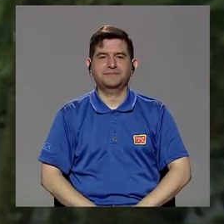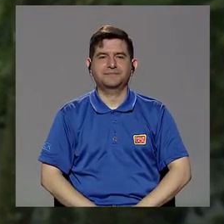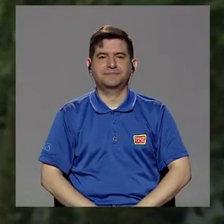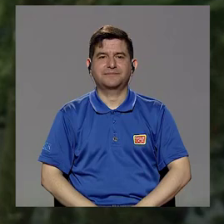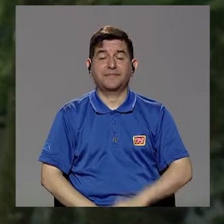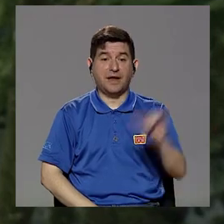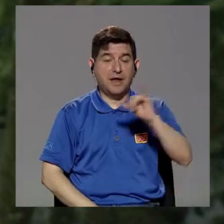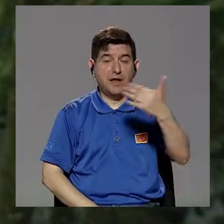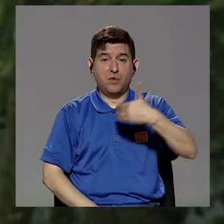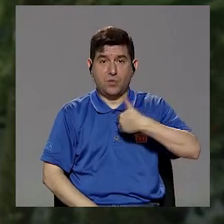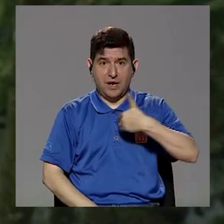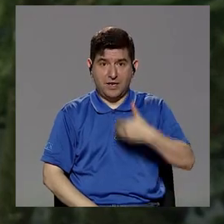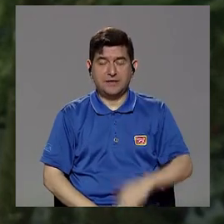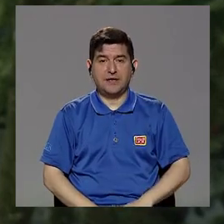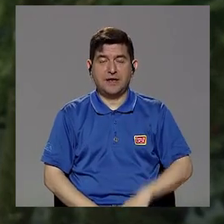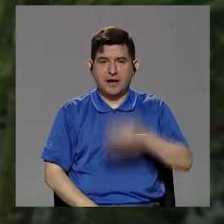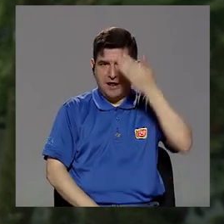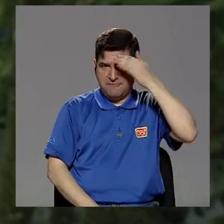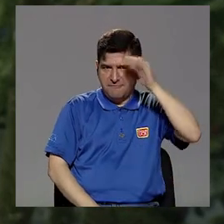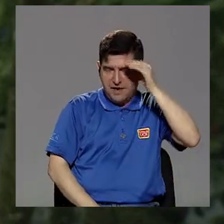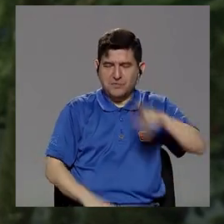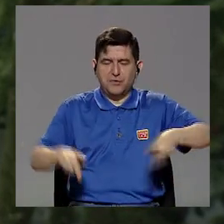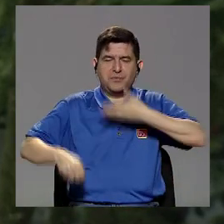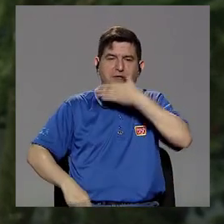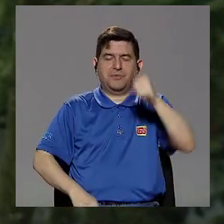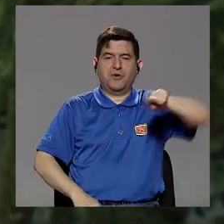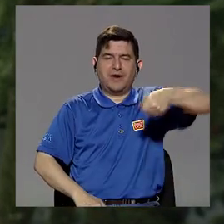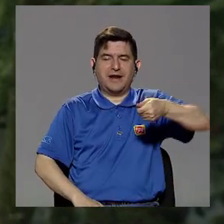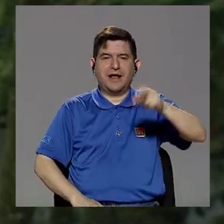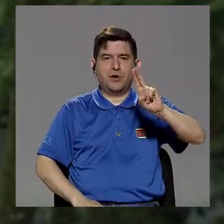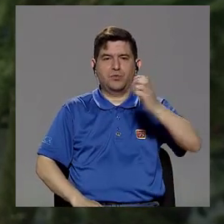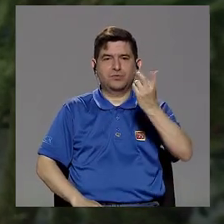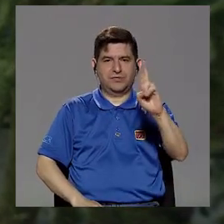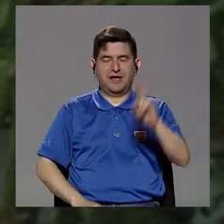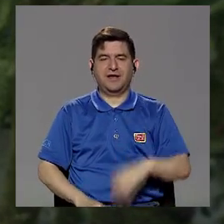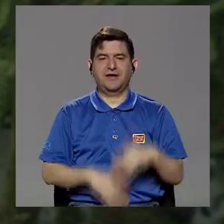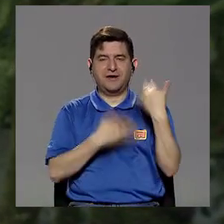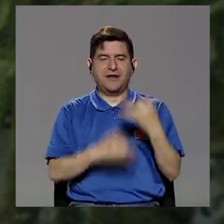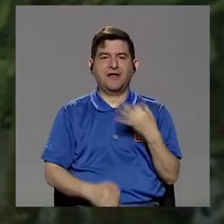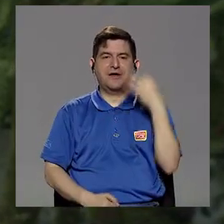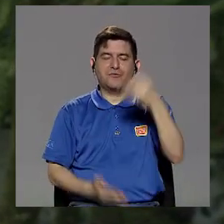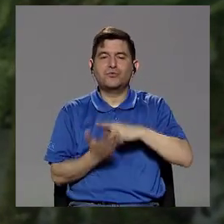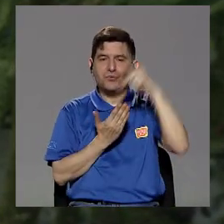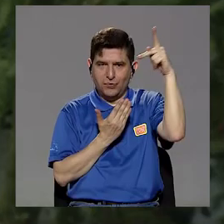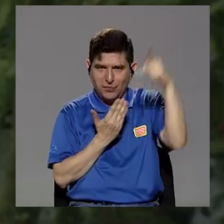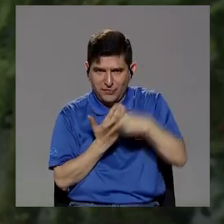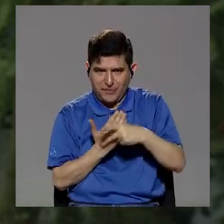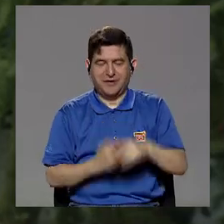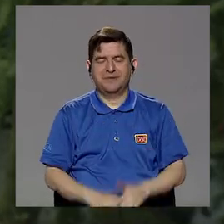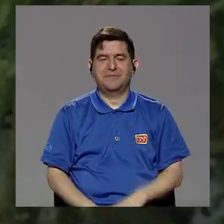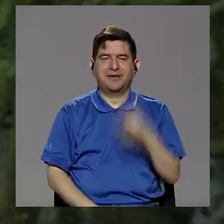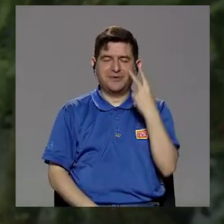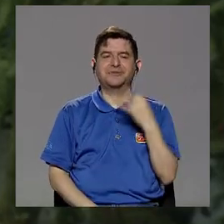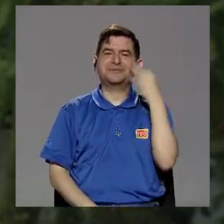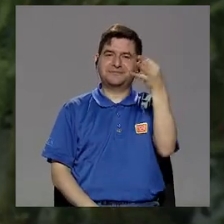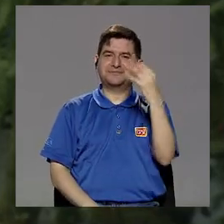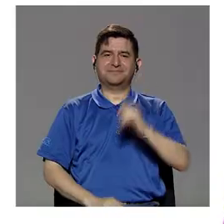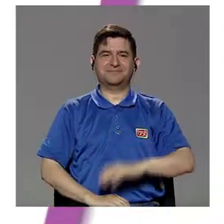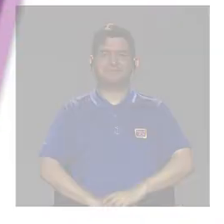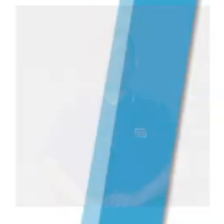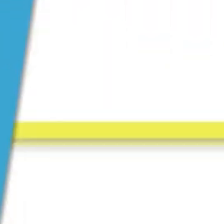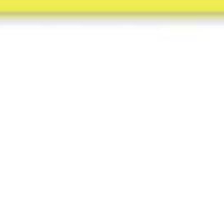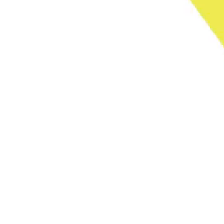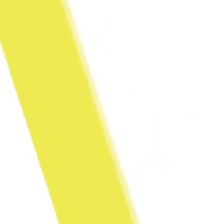yoquierovivirmejor@ucr.ac.cr. También tenemos nuestra página de Facebook Vivir Mejor Canal UCR. Les esperamos en nuestra próxima edición. Hasta pronto.